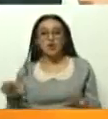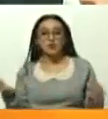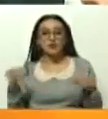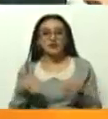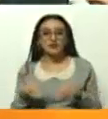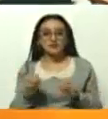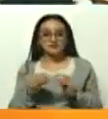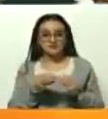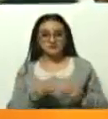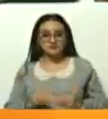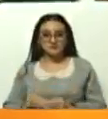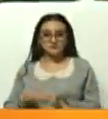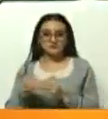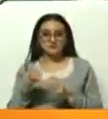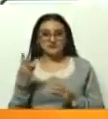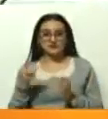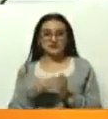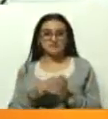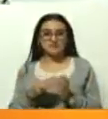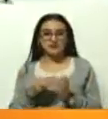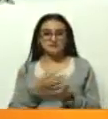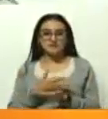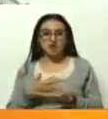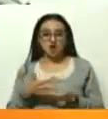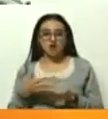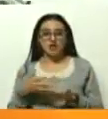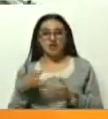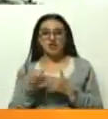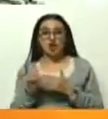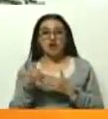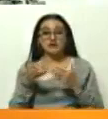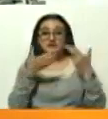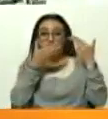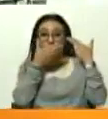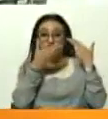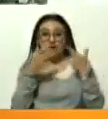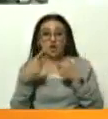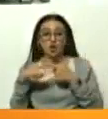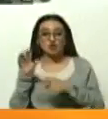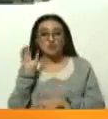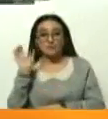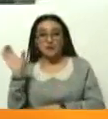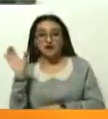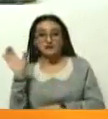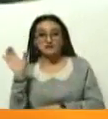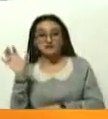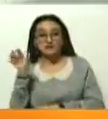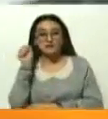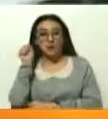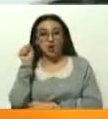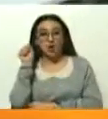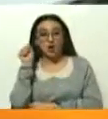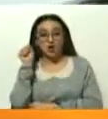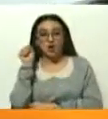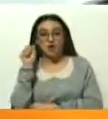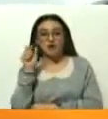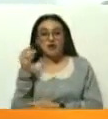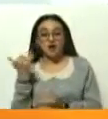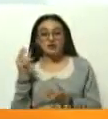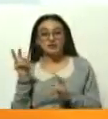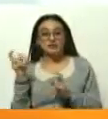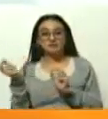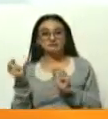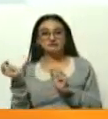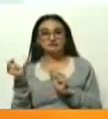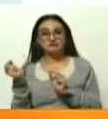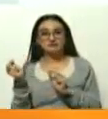para recuperar 3.000 millones de dólares que estaban secuestrados en el extranjero. Y ese es un elemento a discutir también con